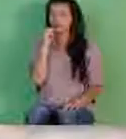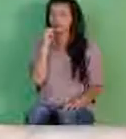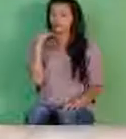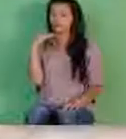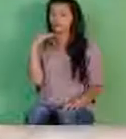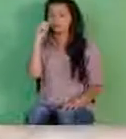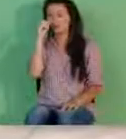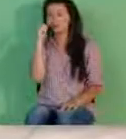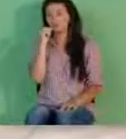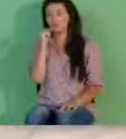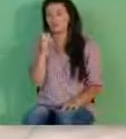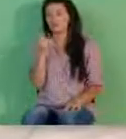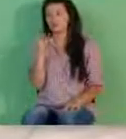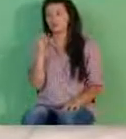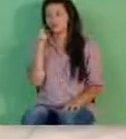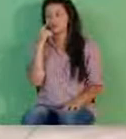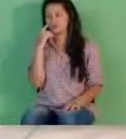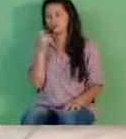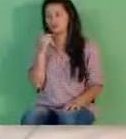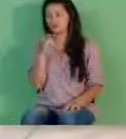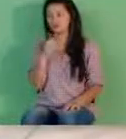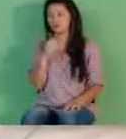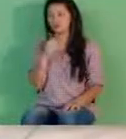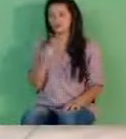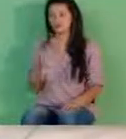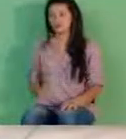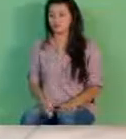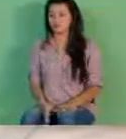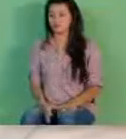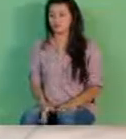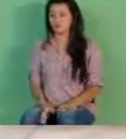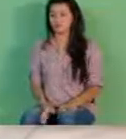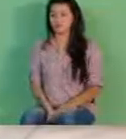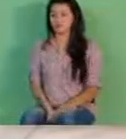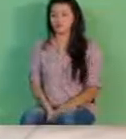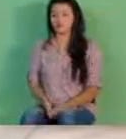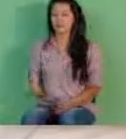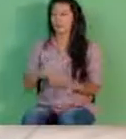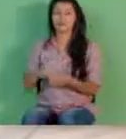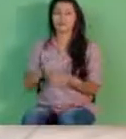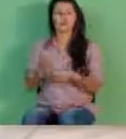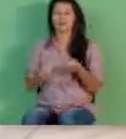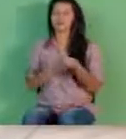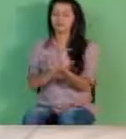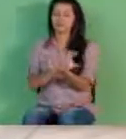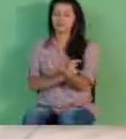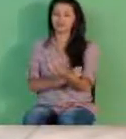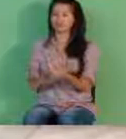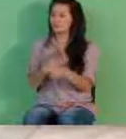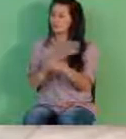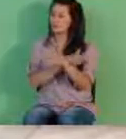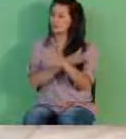totalmente de pronto para yo lo había dicho en varios programas pasados la parte